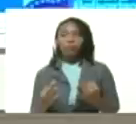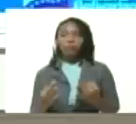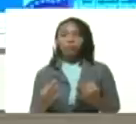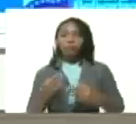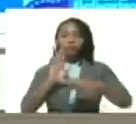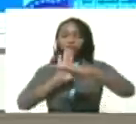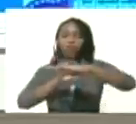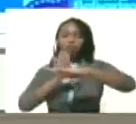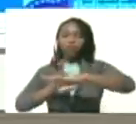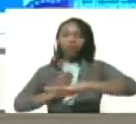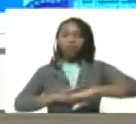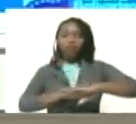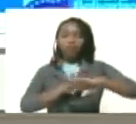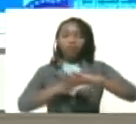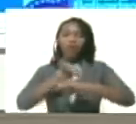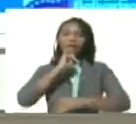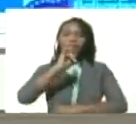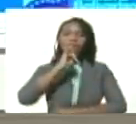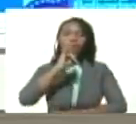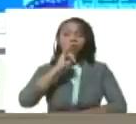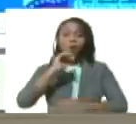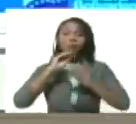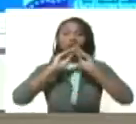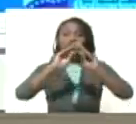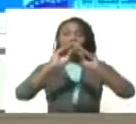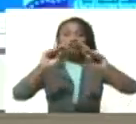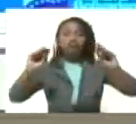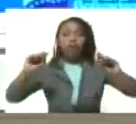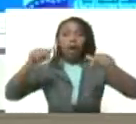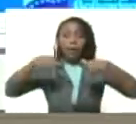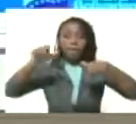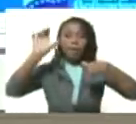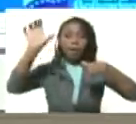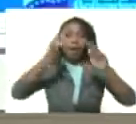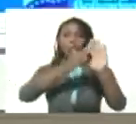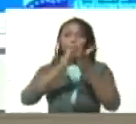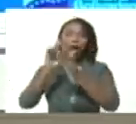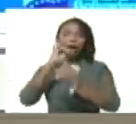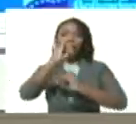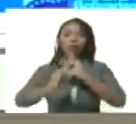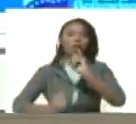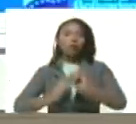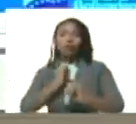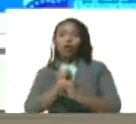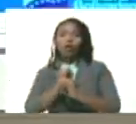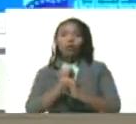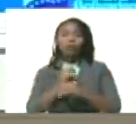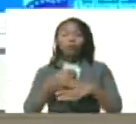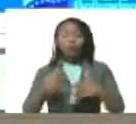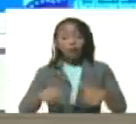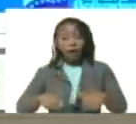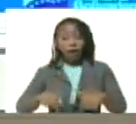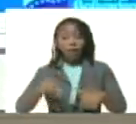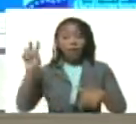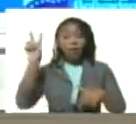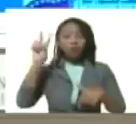anunciar, informar al país y a la comunidad internacional que